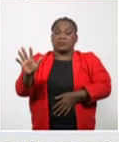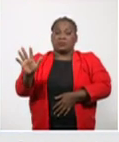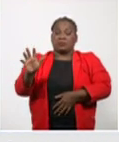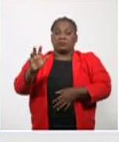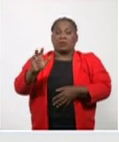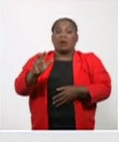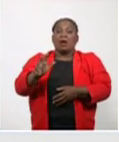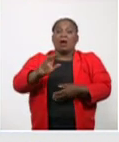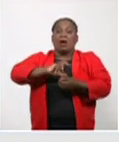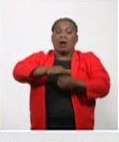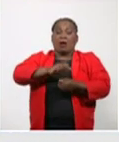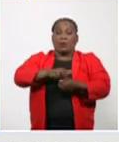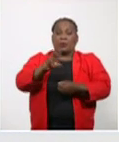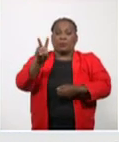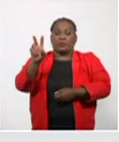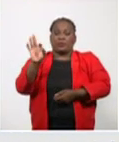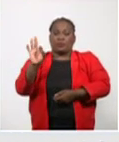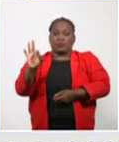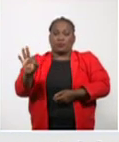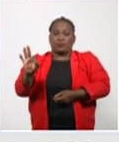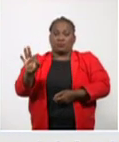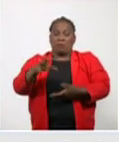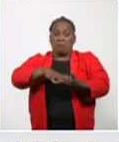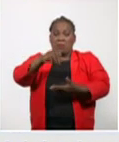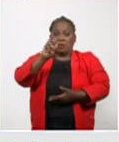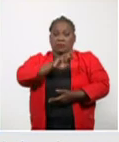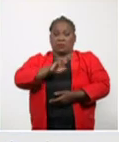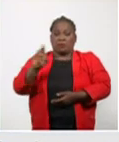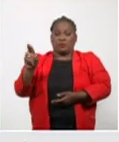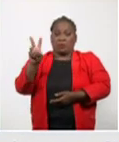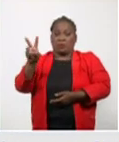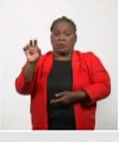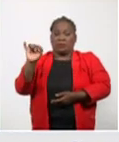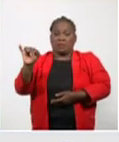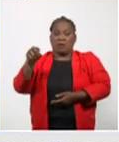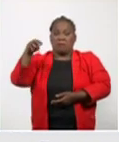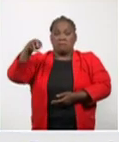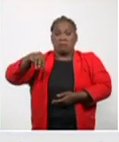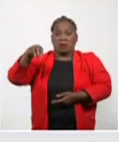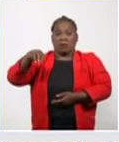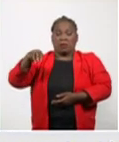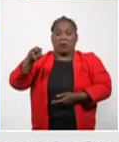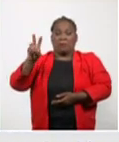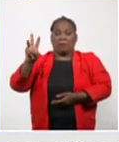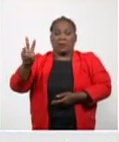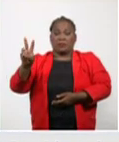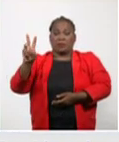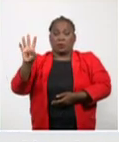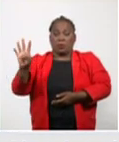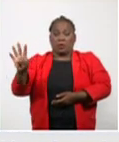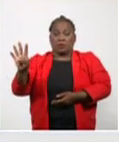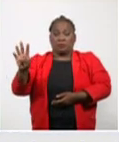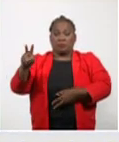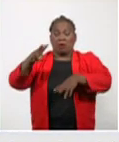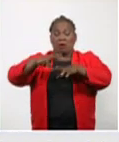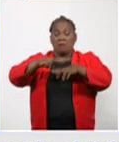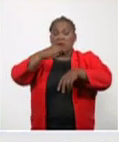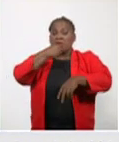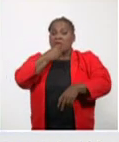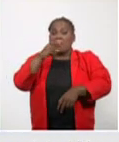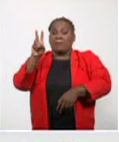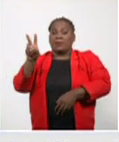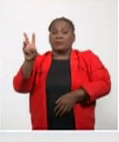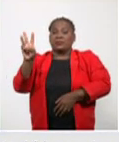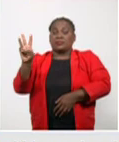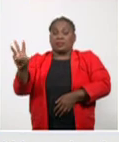Naranjo con 28, Plaza de la Revolución con 26, Marianao con 24, Habana Vieja 23, San Miguel